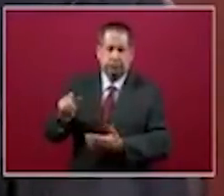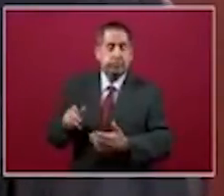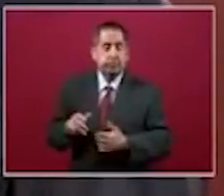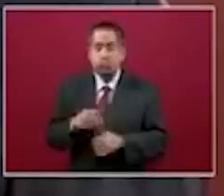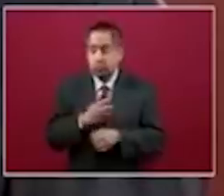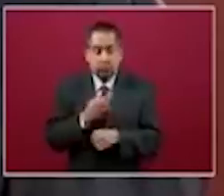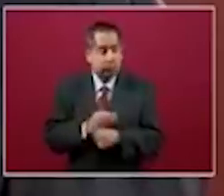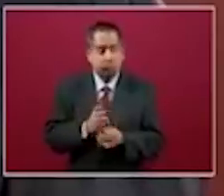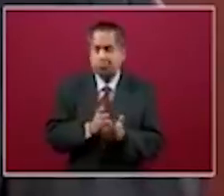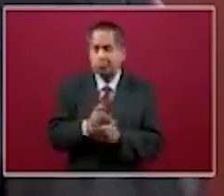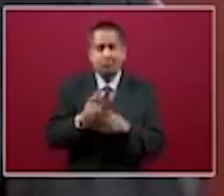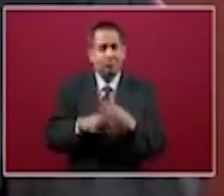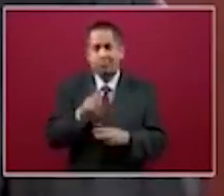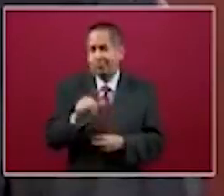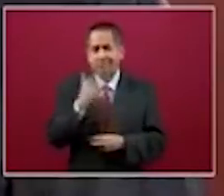porque vamos muy bien.